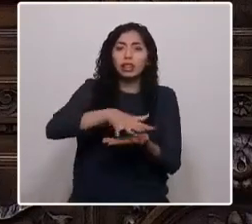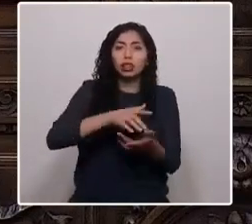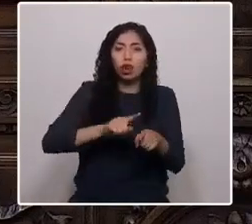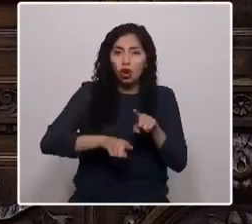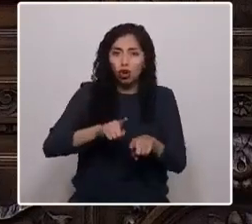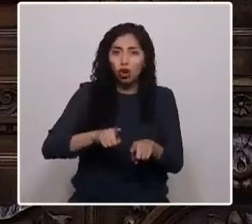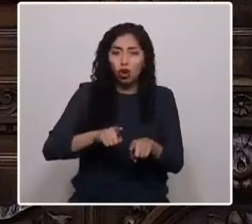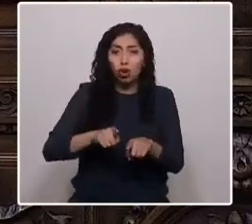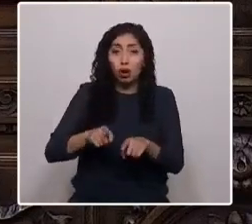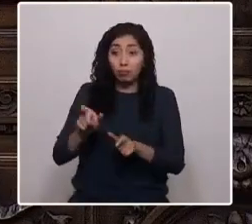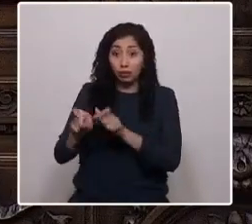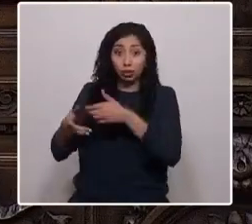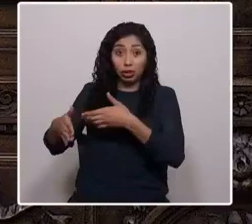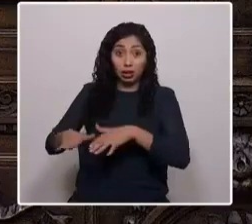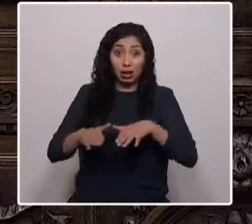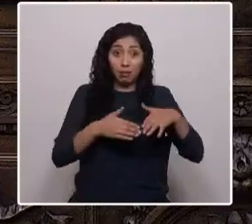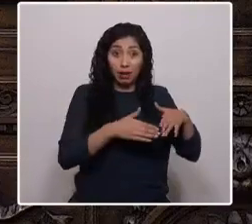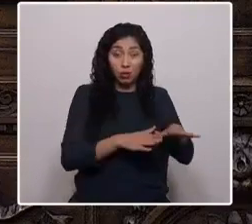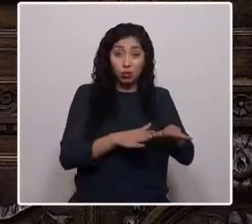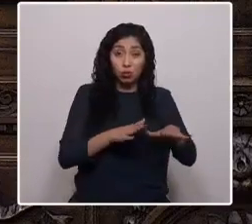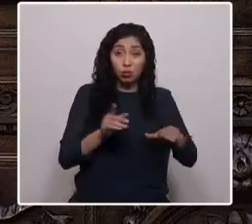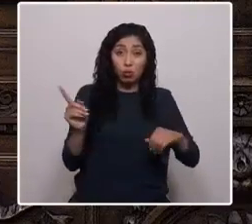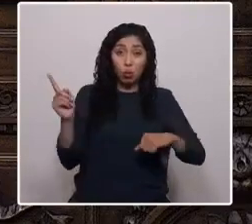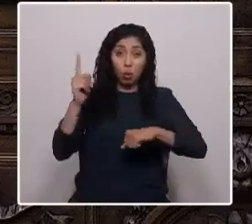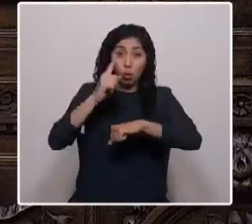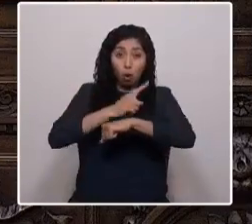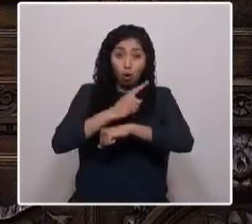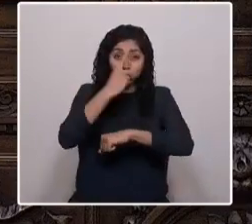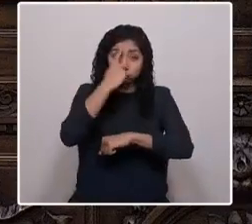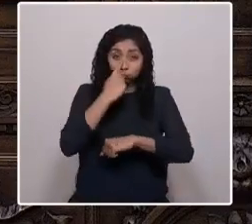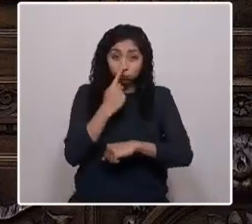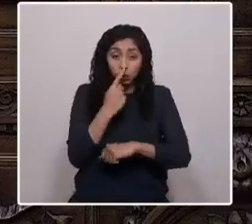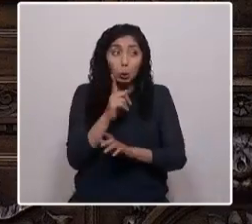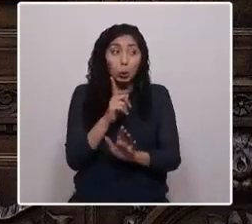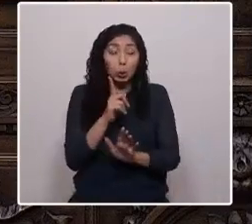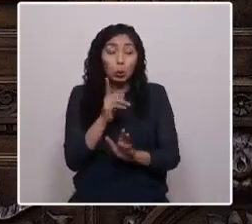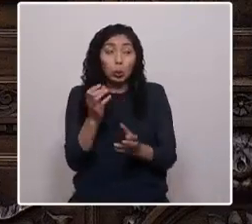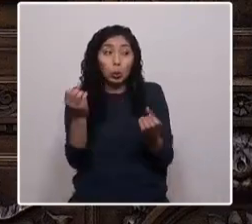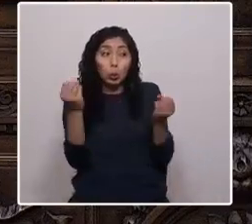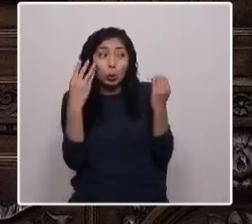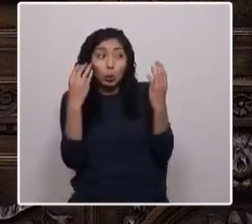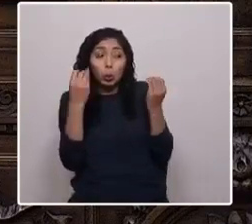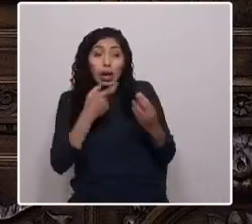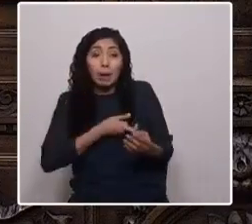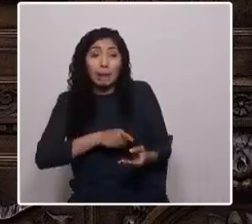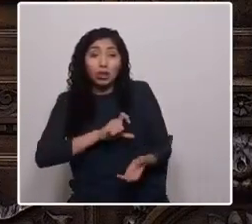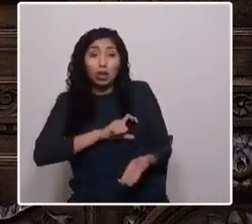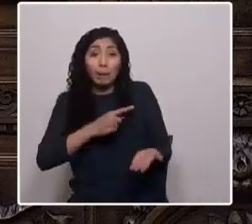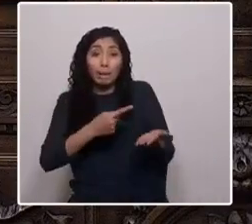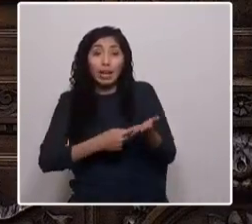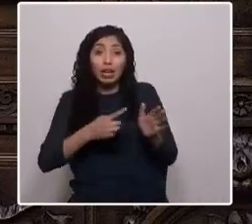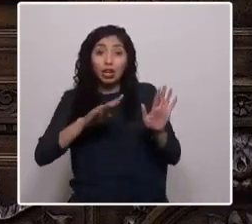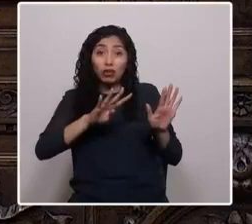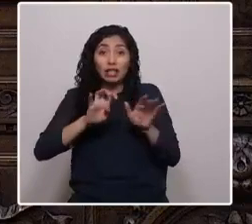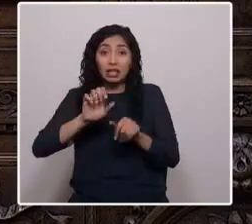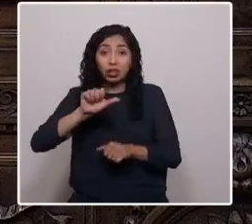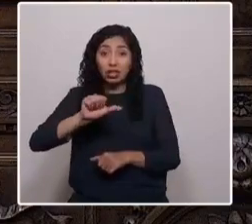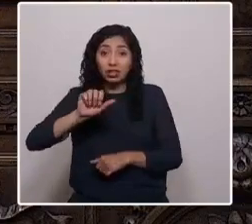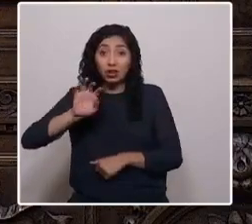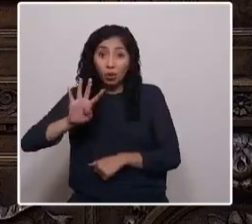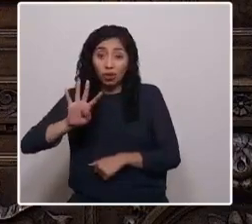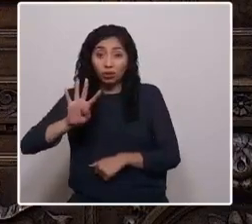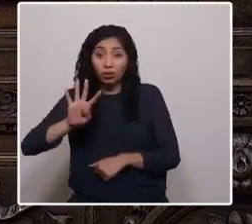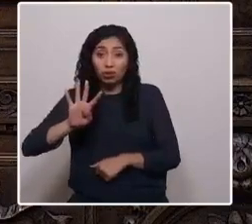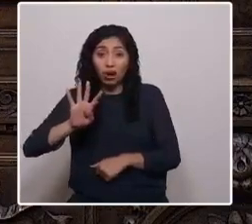rapanui que alzaron sus voces en un tímido y recién aprendido español el año 1964 para reiterar el